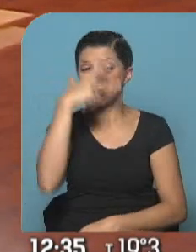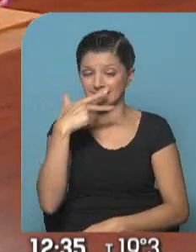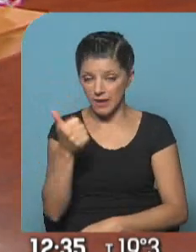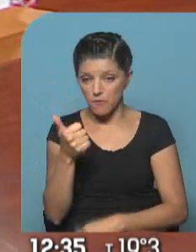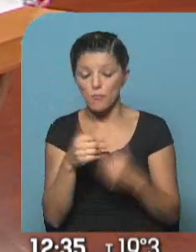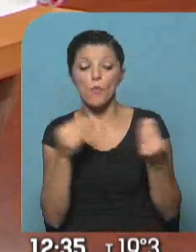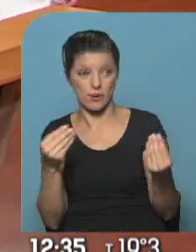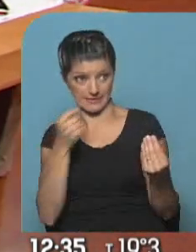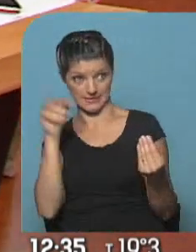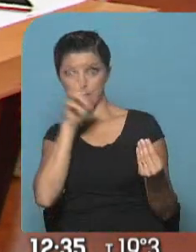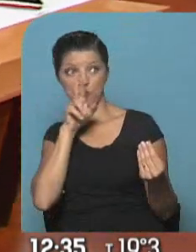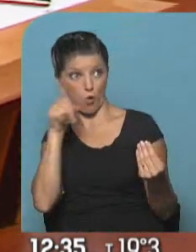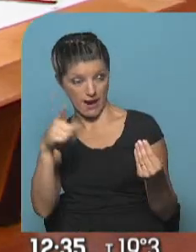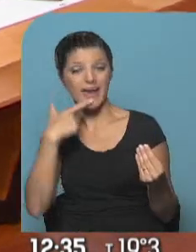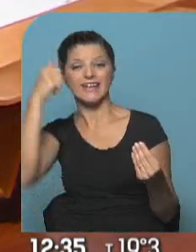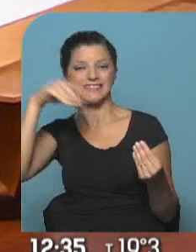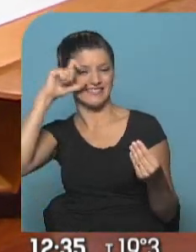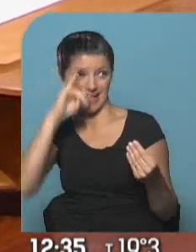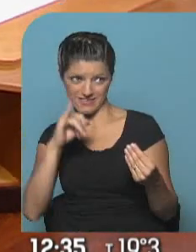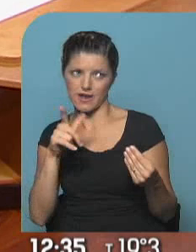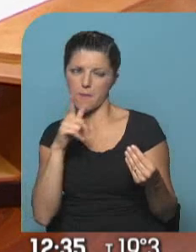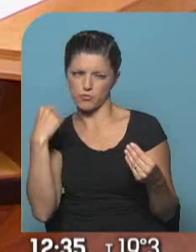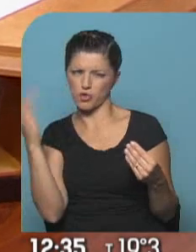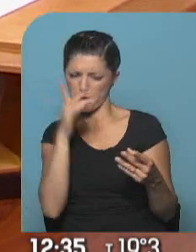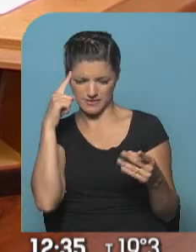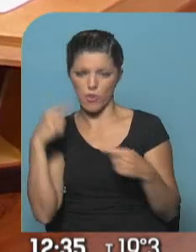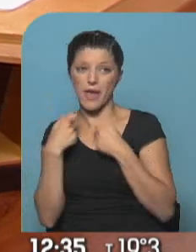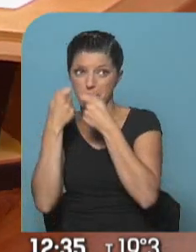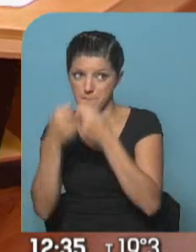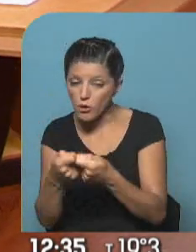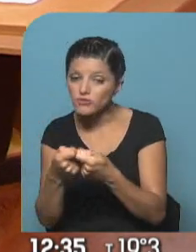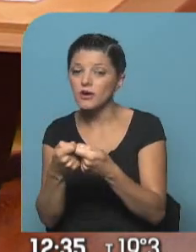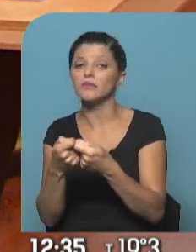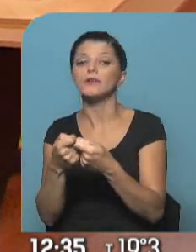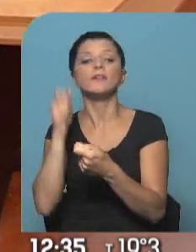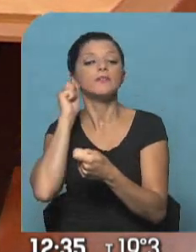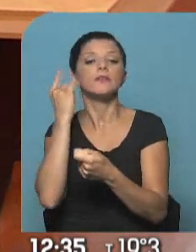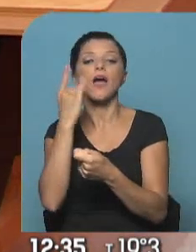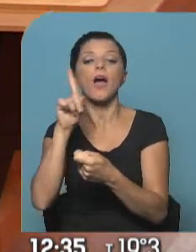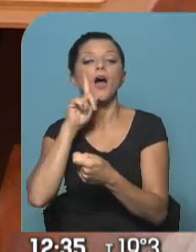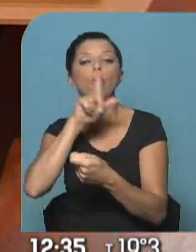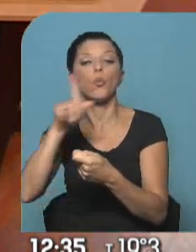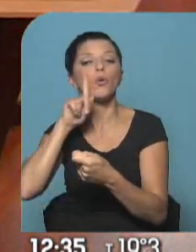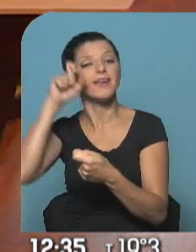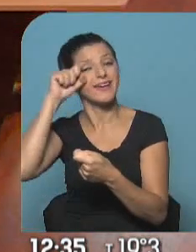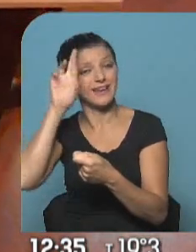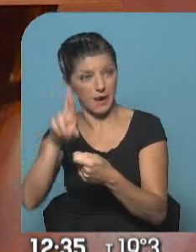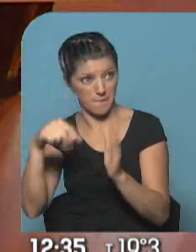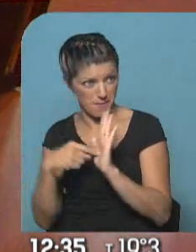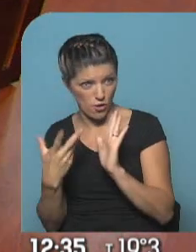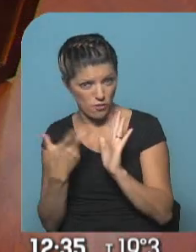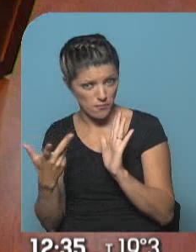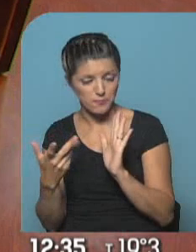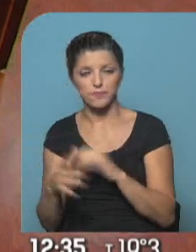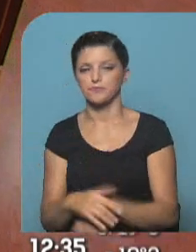finalmente, como todo uno imaginaría que va a suceder, también tiene que haber alguna condición para eso, ¿no? Bueno, es que en esta